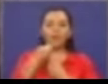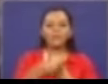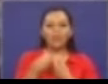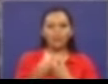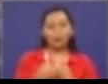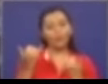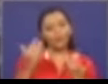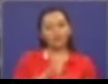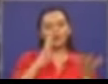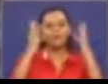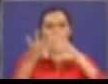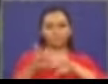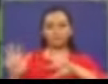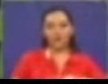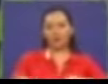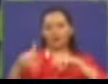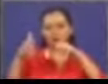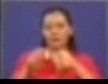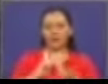revolución agrícola, compañeros.